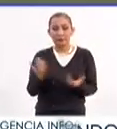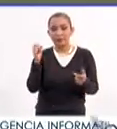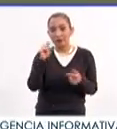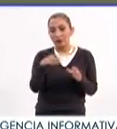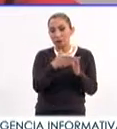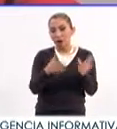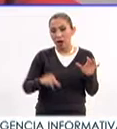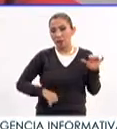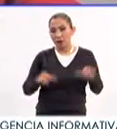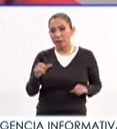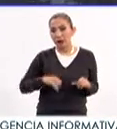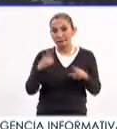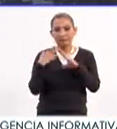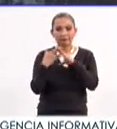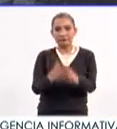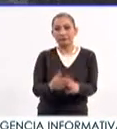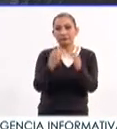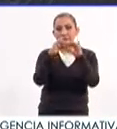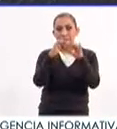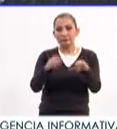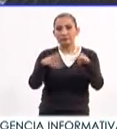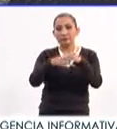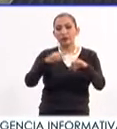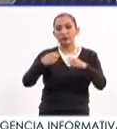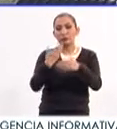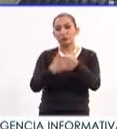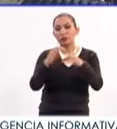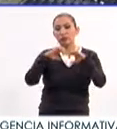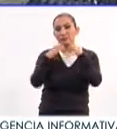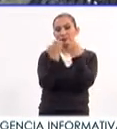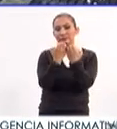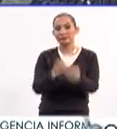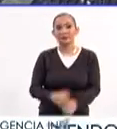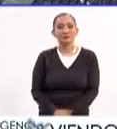de las actividades conmemorativas por la inauguración de la nueva Casa de los Diablos Rojos.